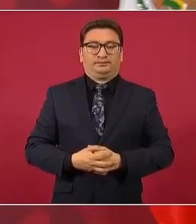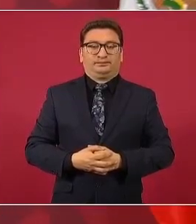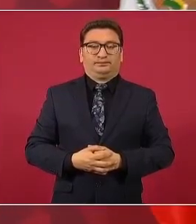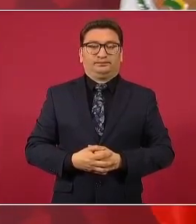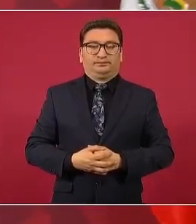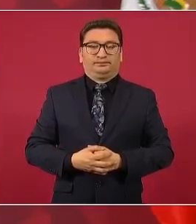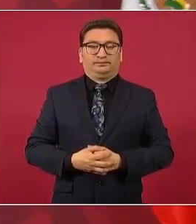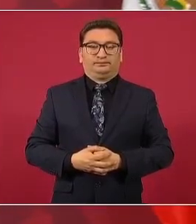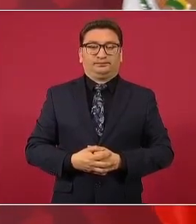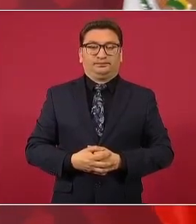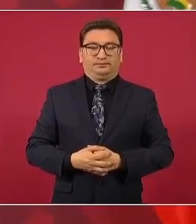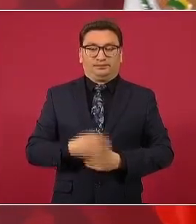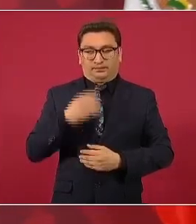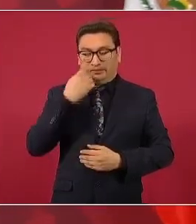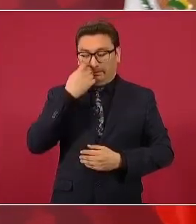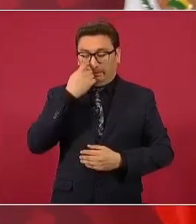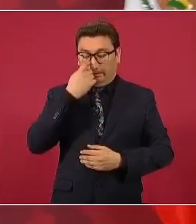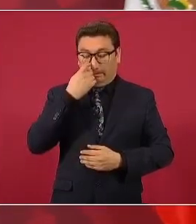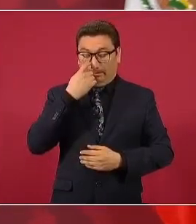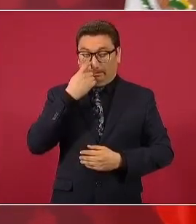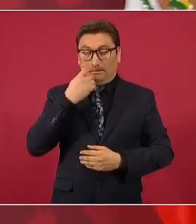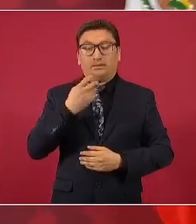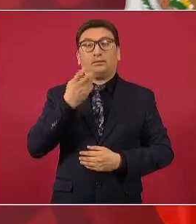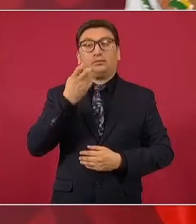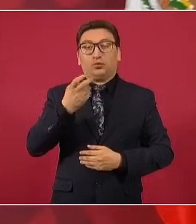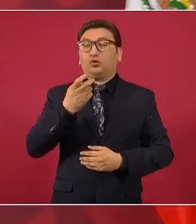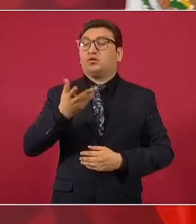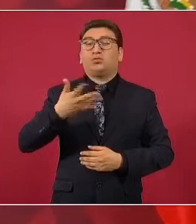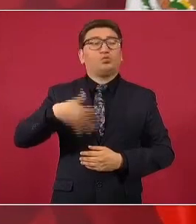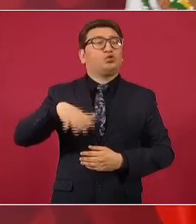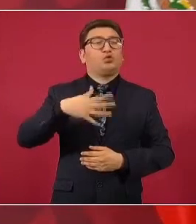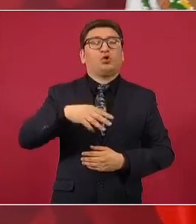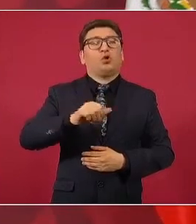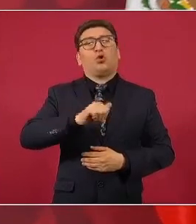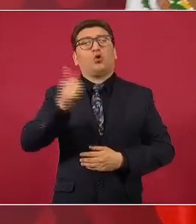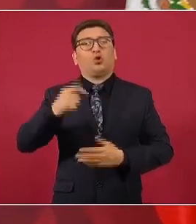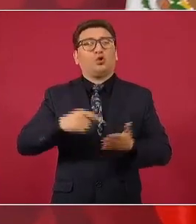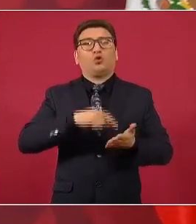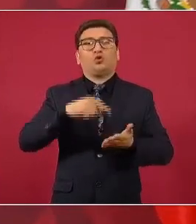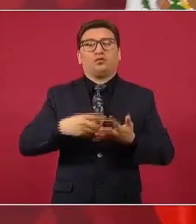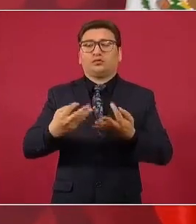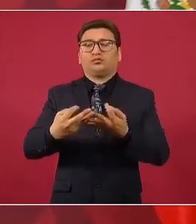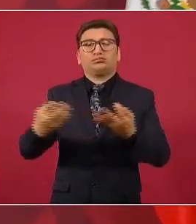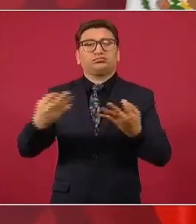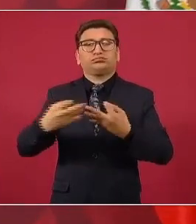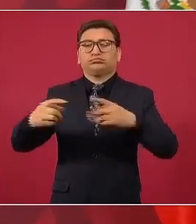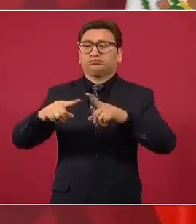se anduvo buscando el terreno mejor,